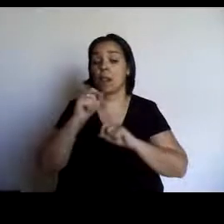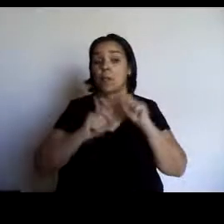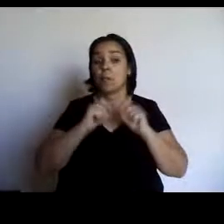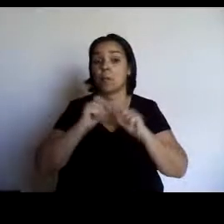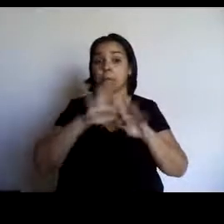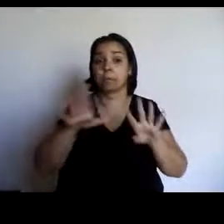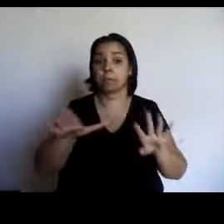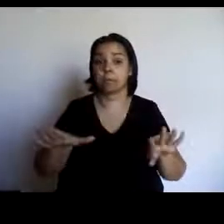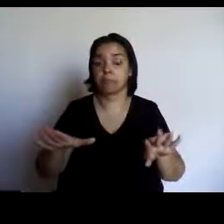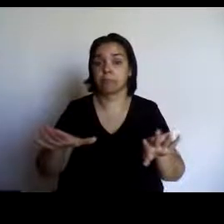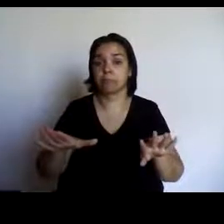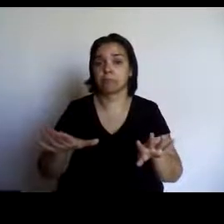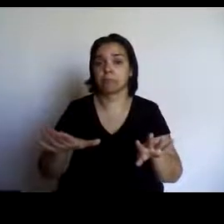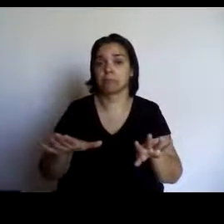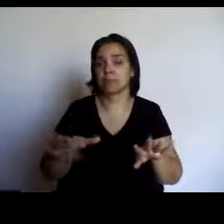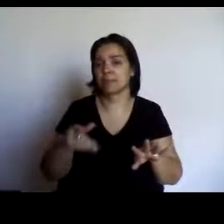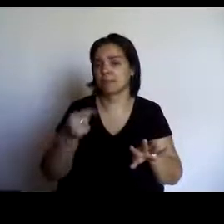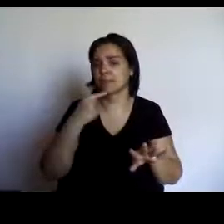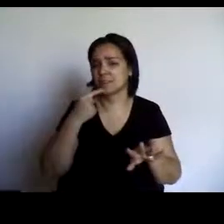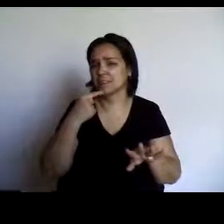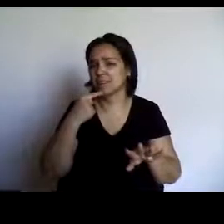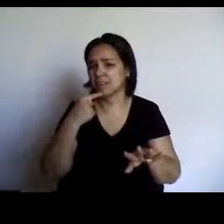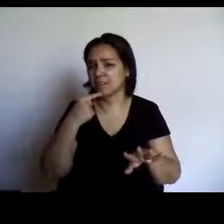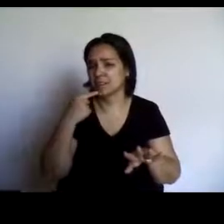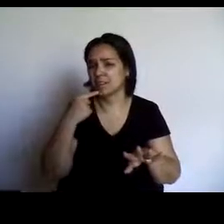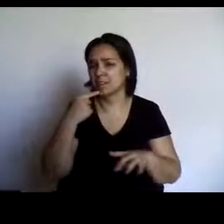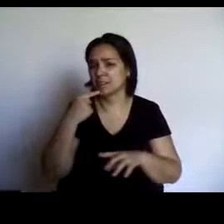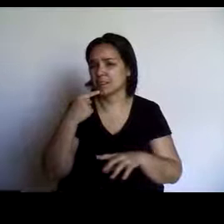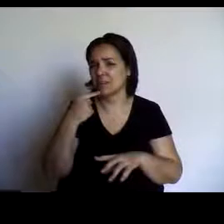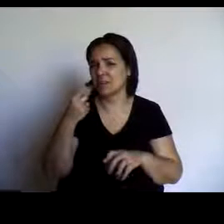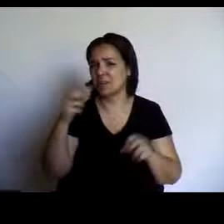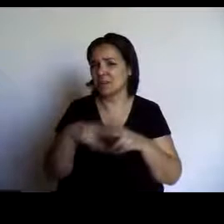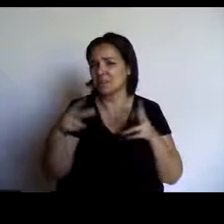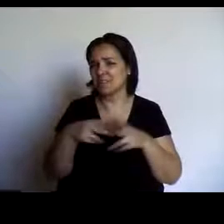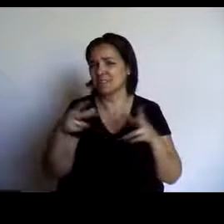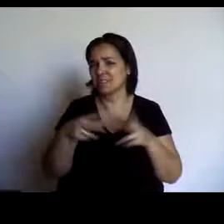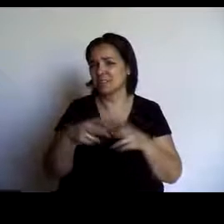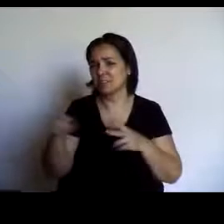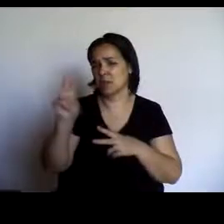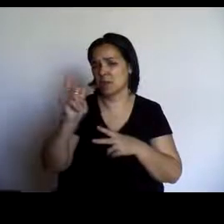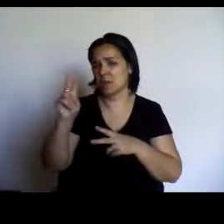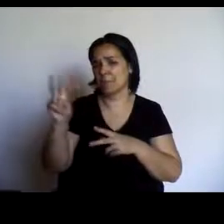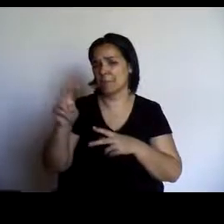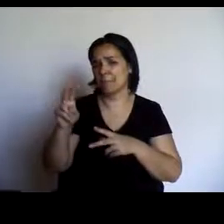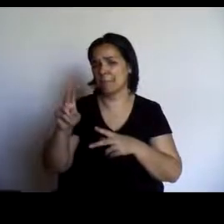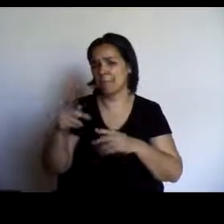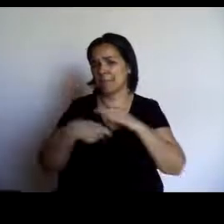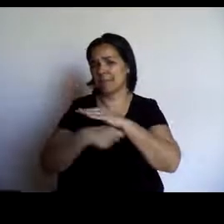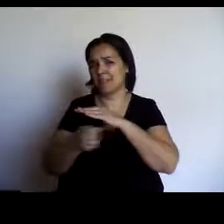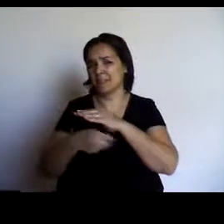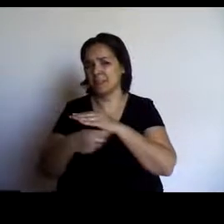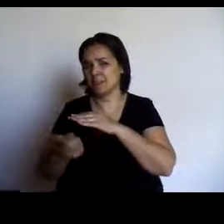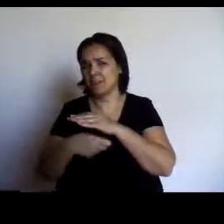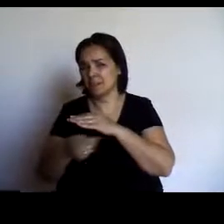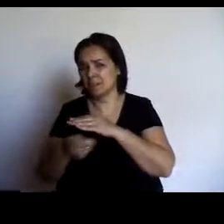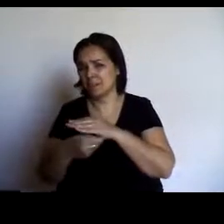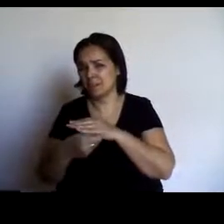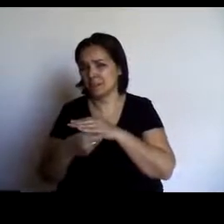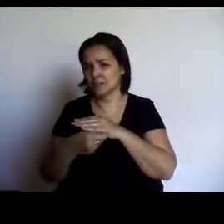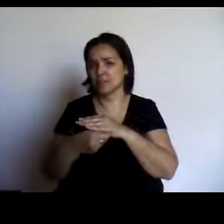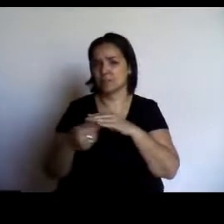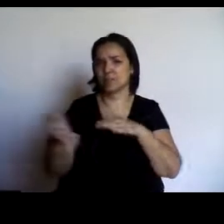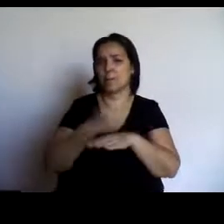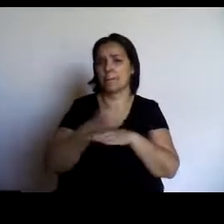conocer cómo se va a llevar a cabo la reconstrucción verde de nuestra sociedad, plantearnos estrategias para combatir el problema de la despoblación de